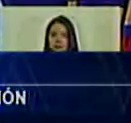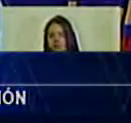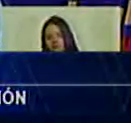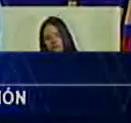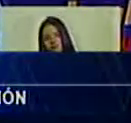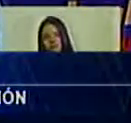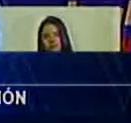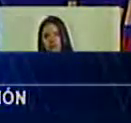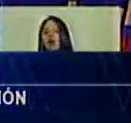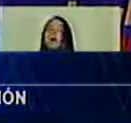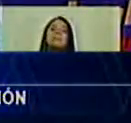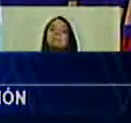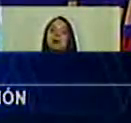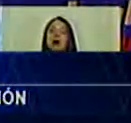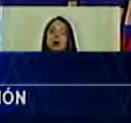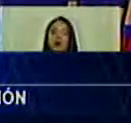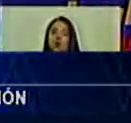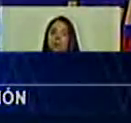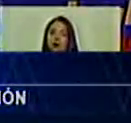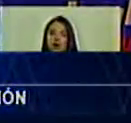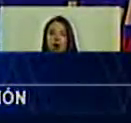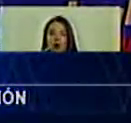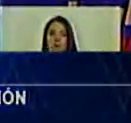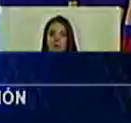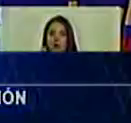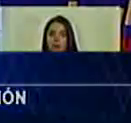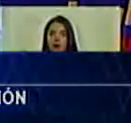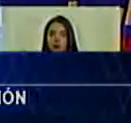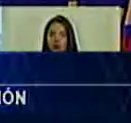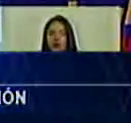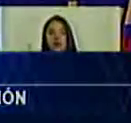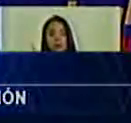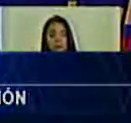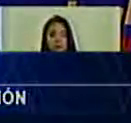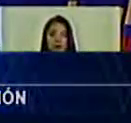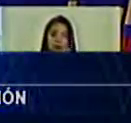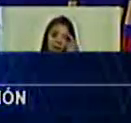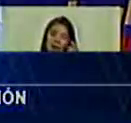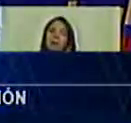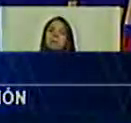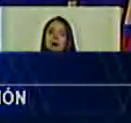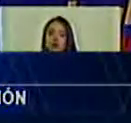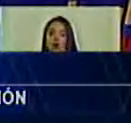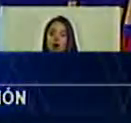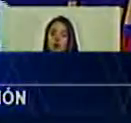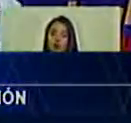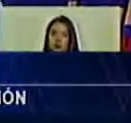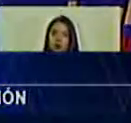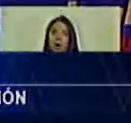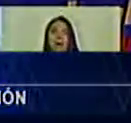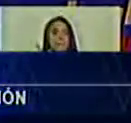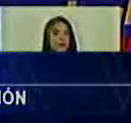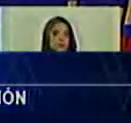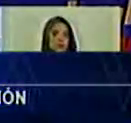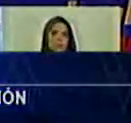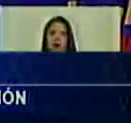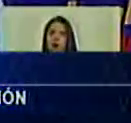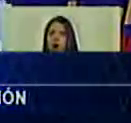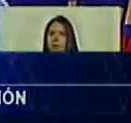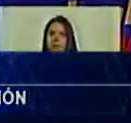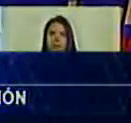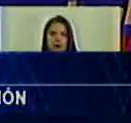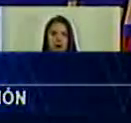y a los partidos del Gran Polo Patriótico e incluso partidos de la Revolución que participaron de